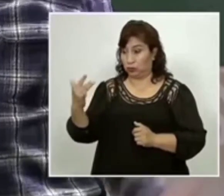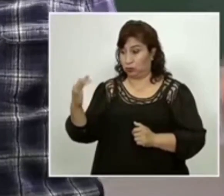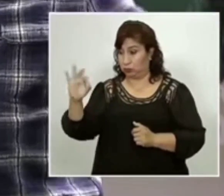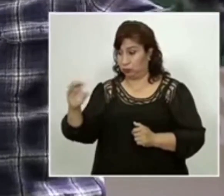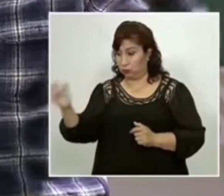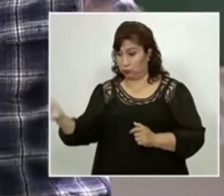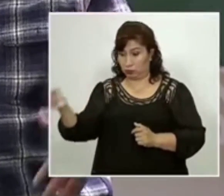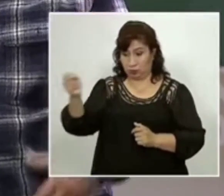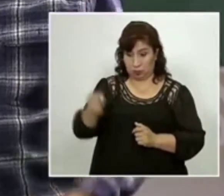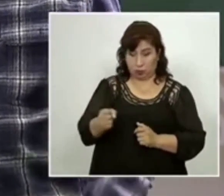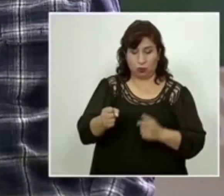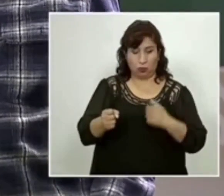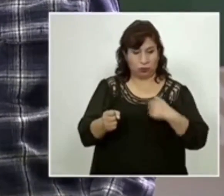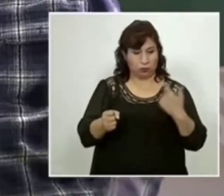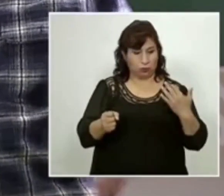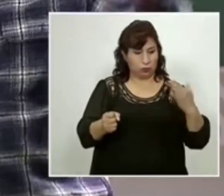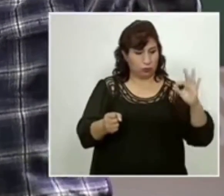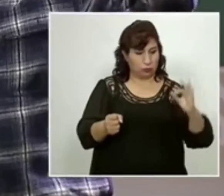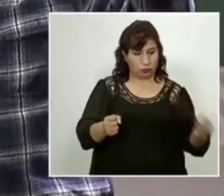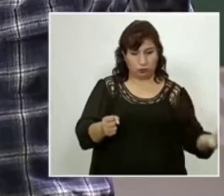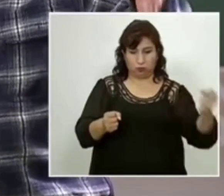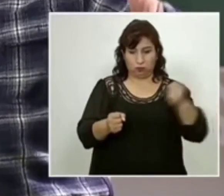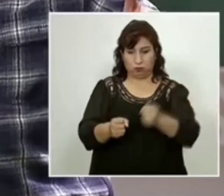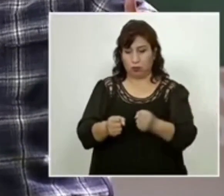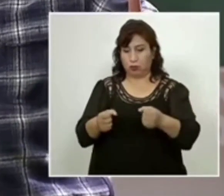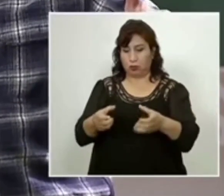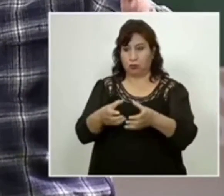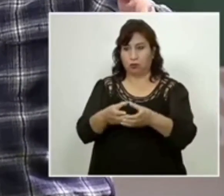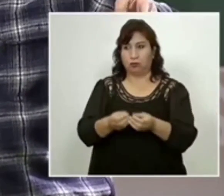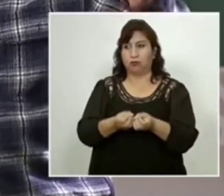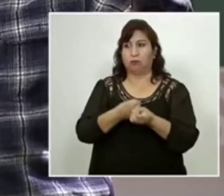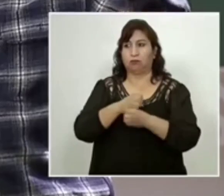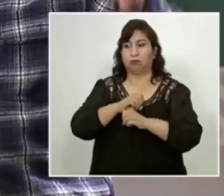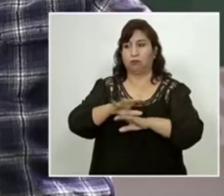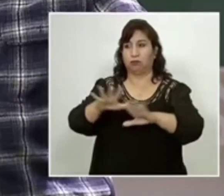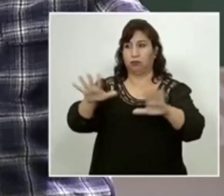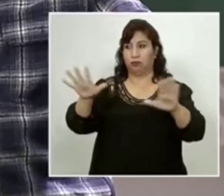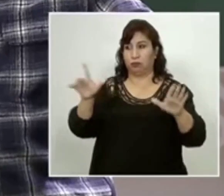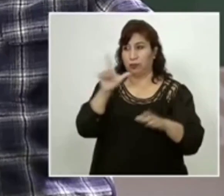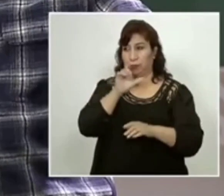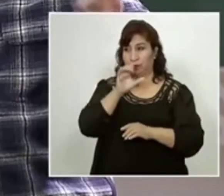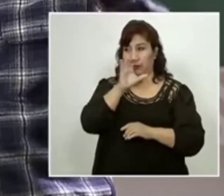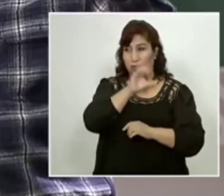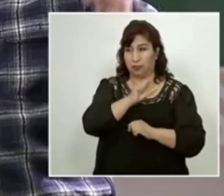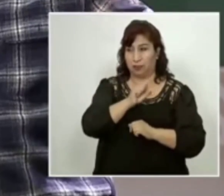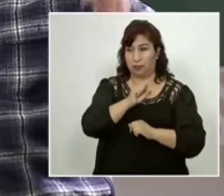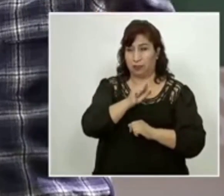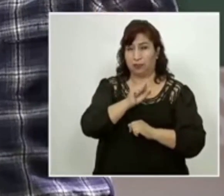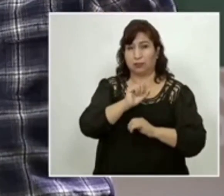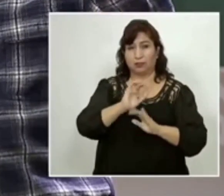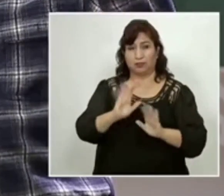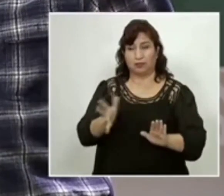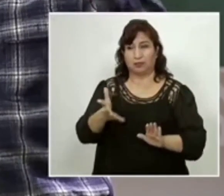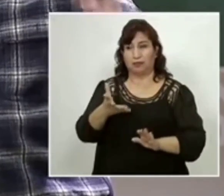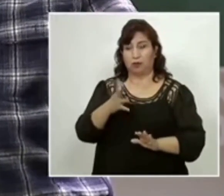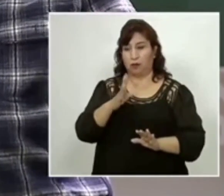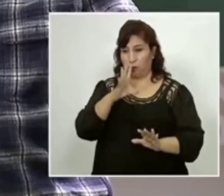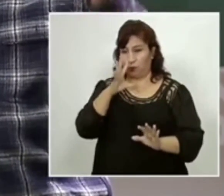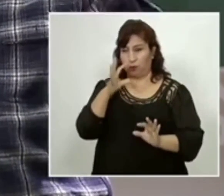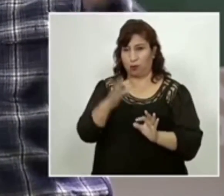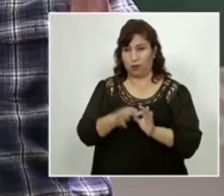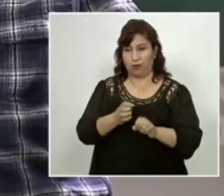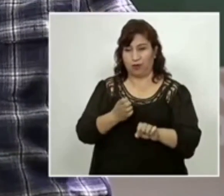50%, nosotros aportamos el otro 50% y declaramos a Aguascalientes ya como un